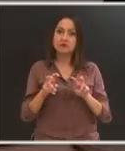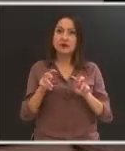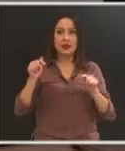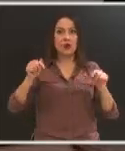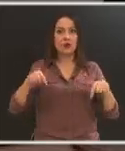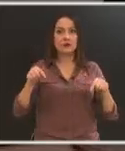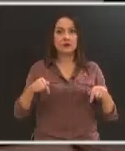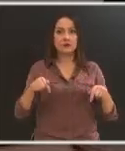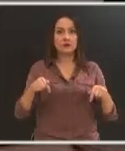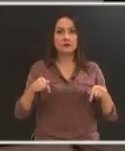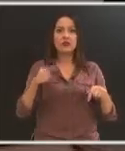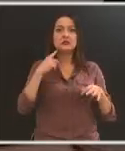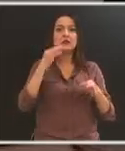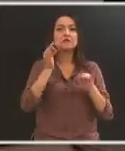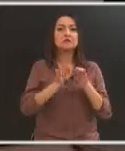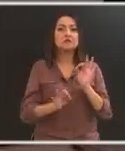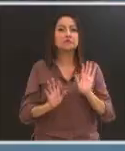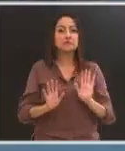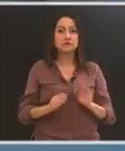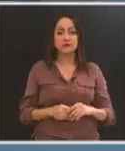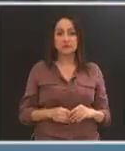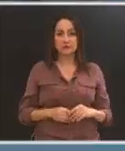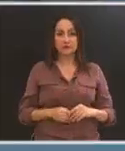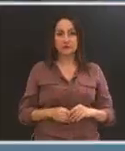la prueba de hoy, estaba sencilla.